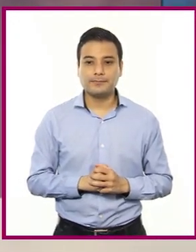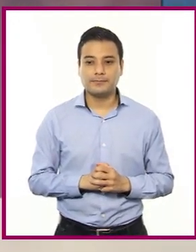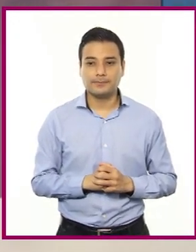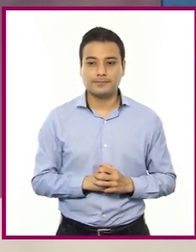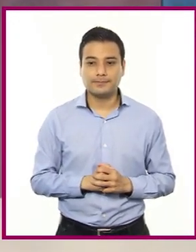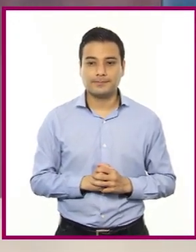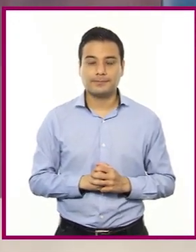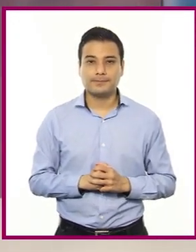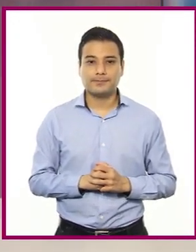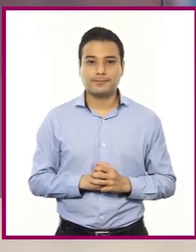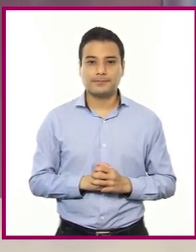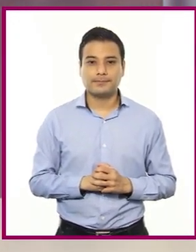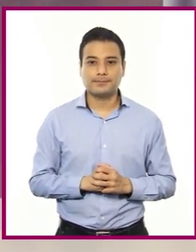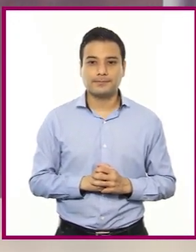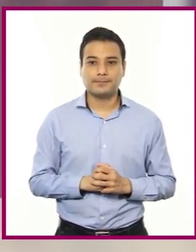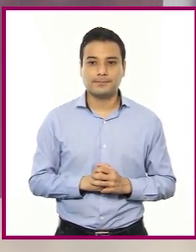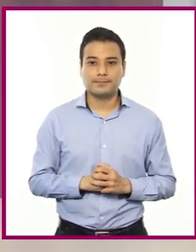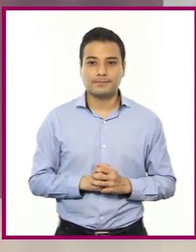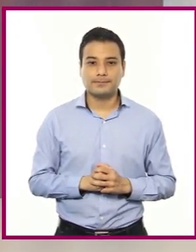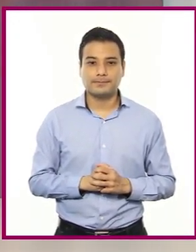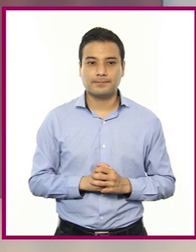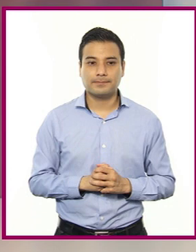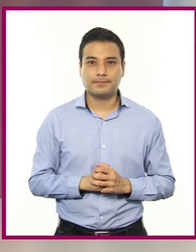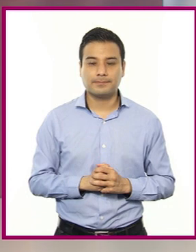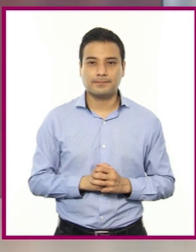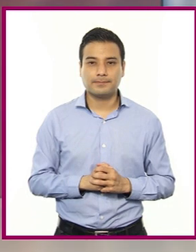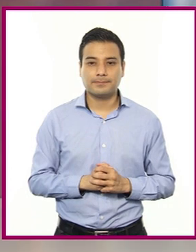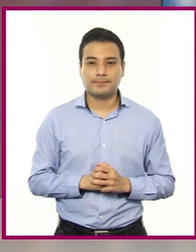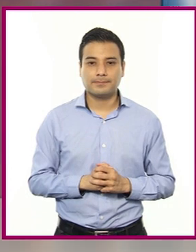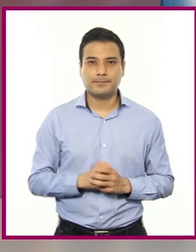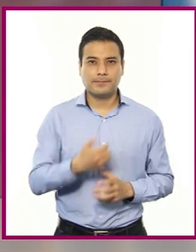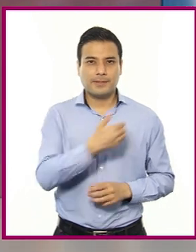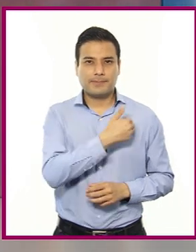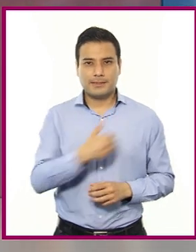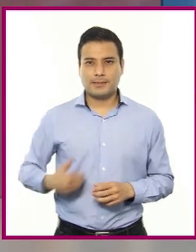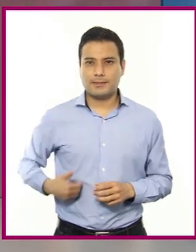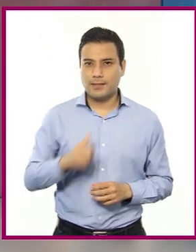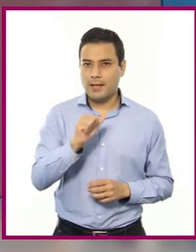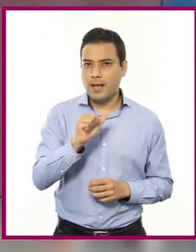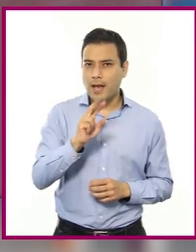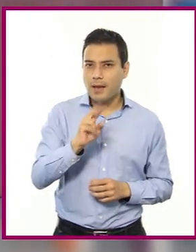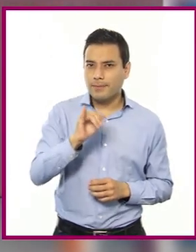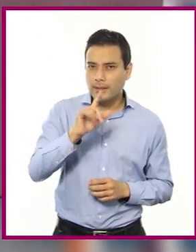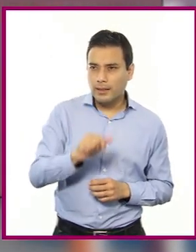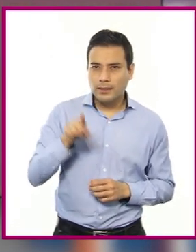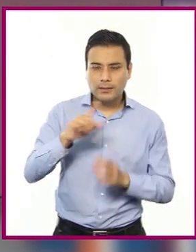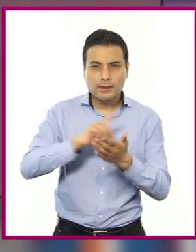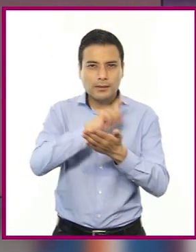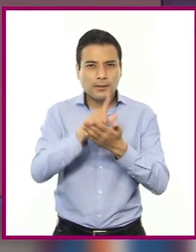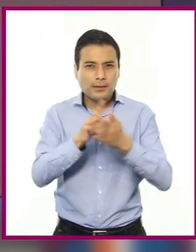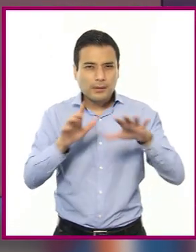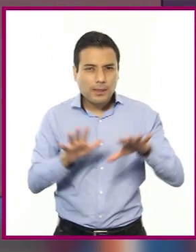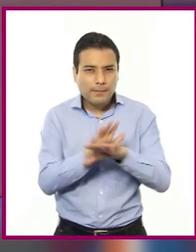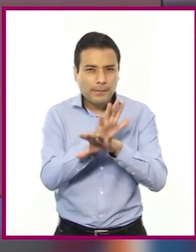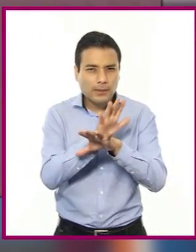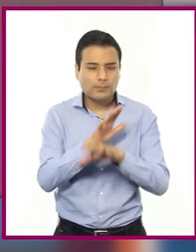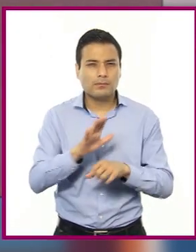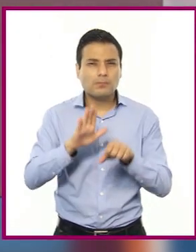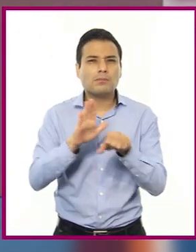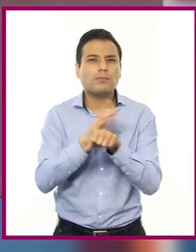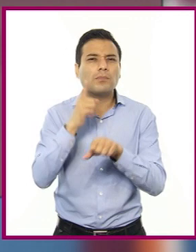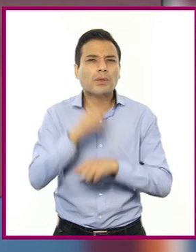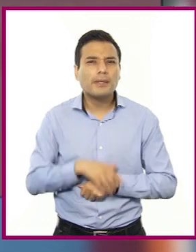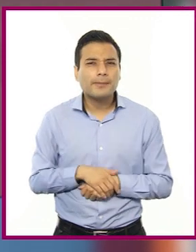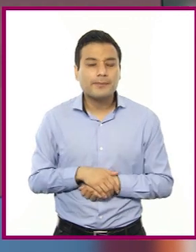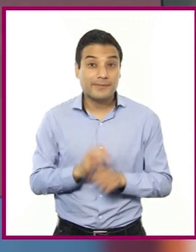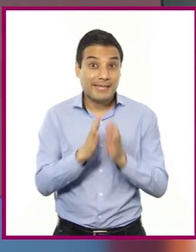¿Por qué creen que no continuó la política agraria cardenista durante la presidencia de Ávila Camacho? Porque se dice en el texto que